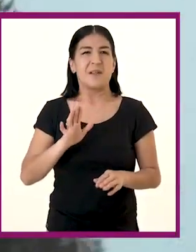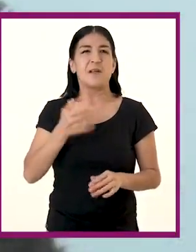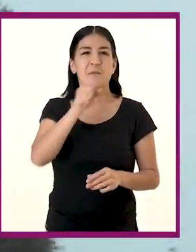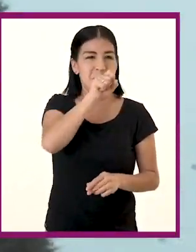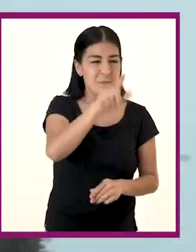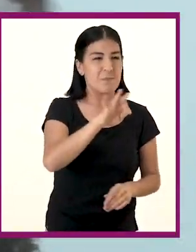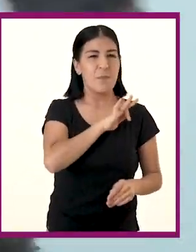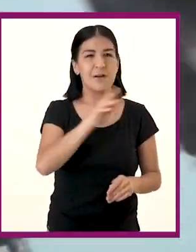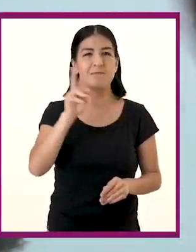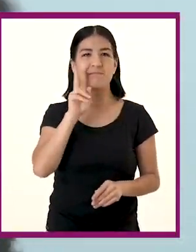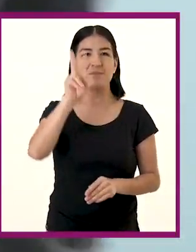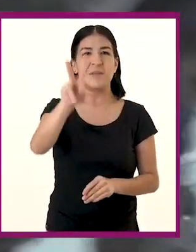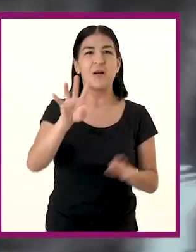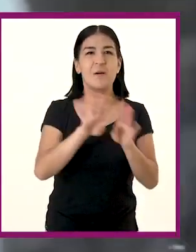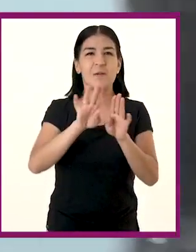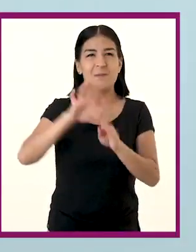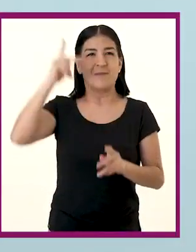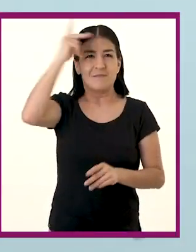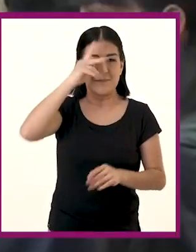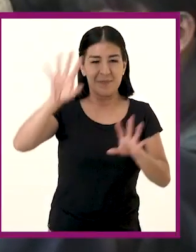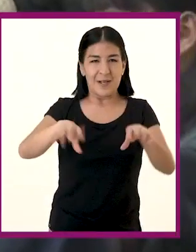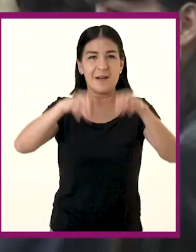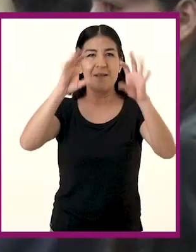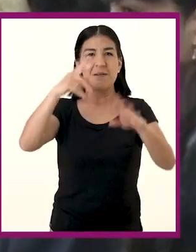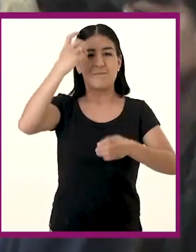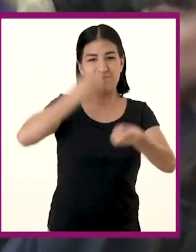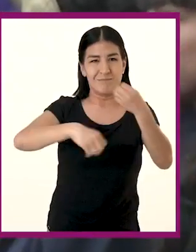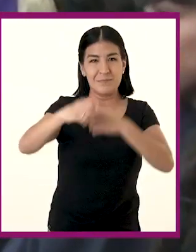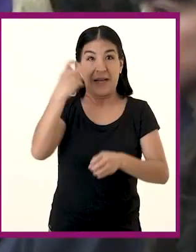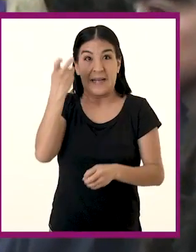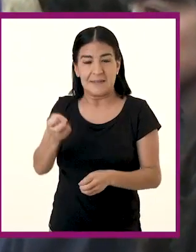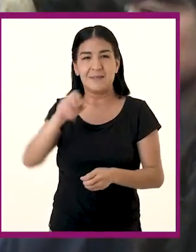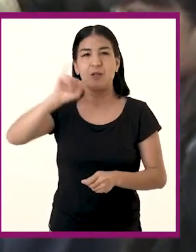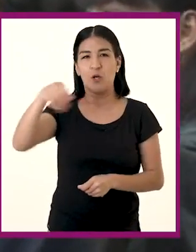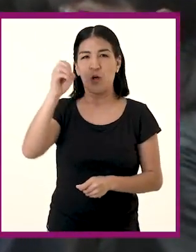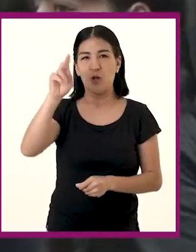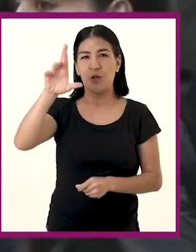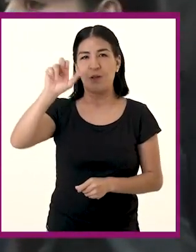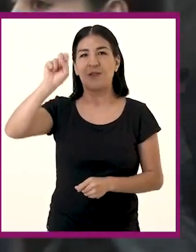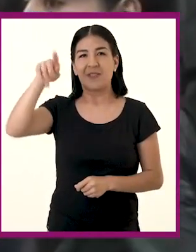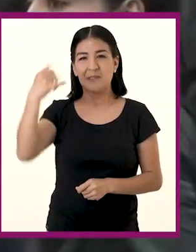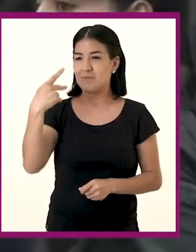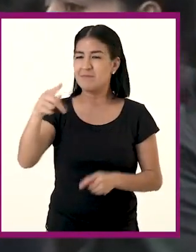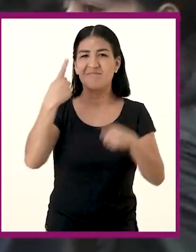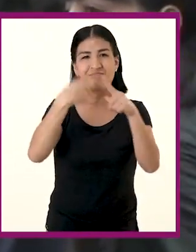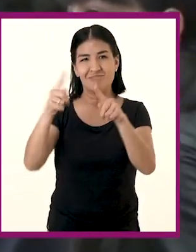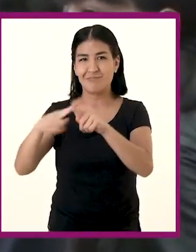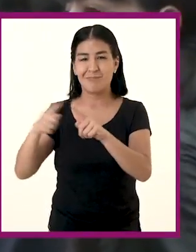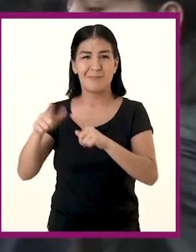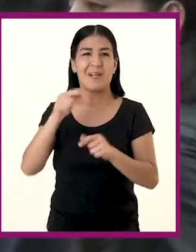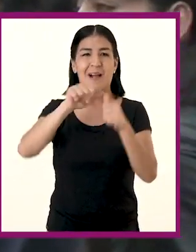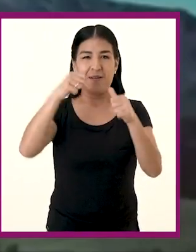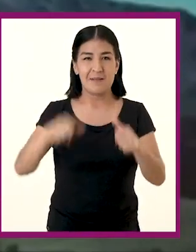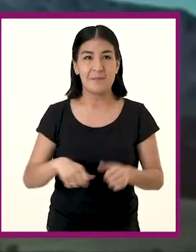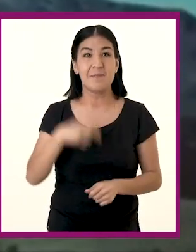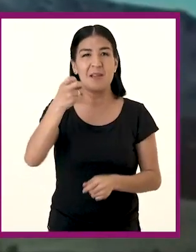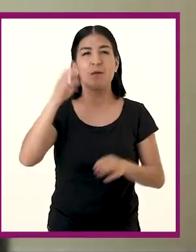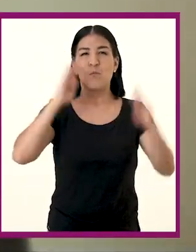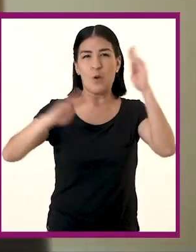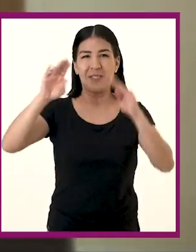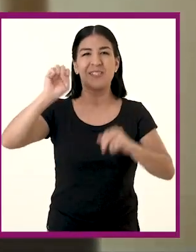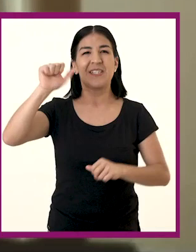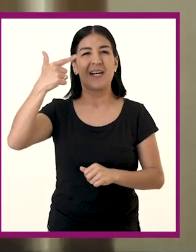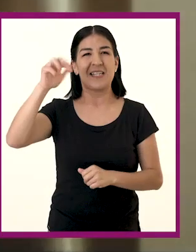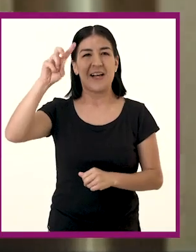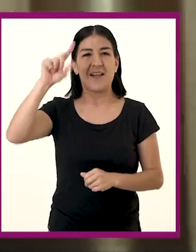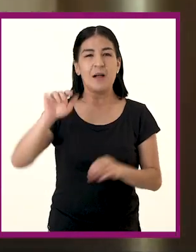justamente en este aspecto que podemos ver el reflejo de la psicomagia en las obras cinematográficas de este artista multidisciplinar. La